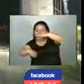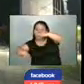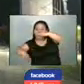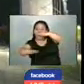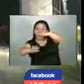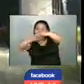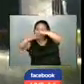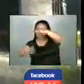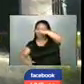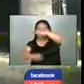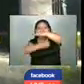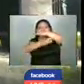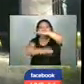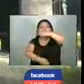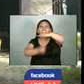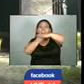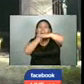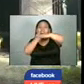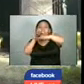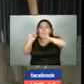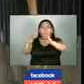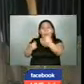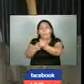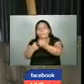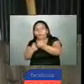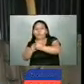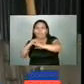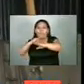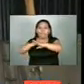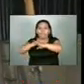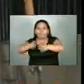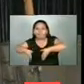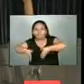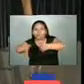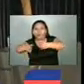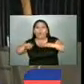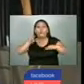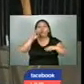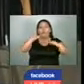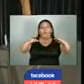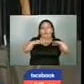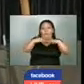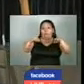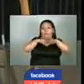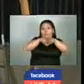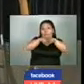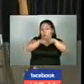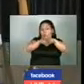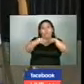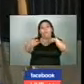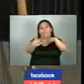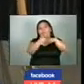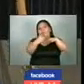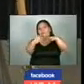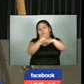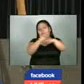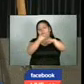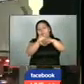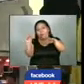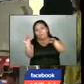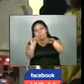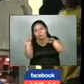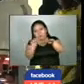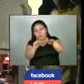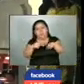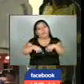Los trabajadores de la carretera gestionaron el tráfico sobre la arteria, habilitando el doble sentido para quienes se trasladaban al municipio de